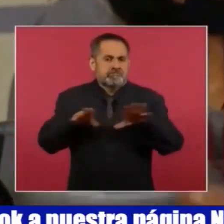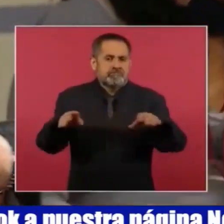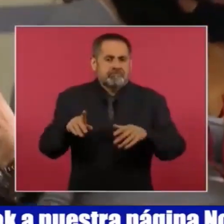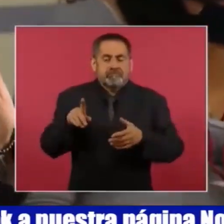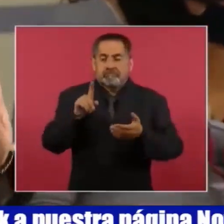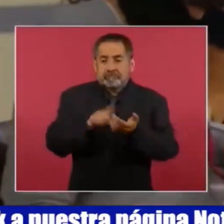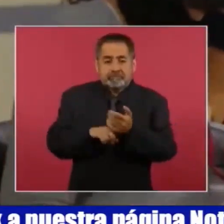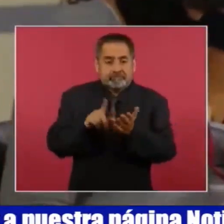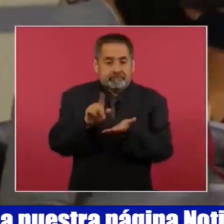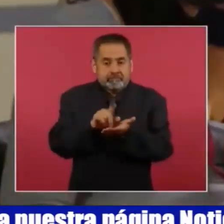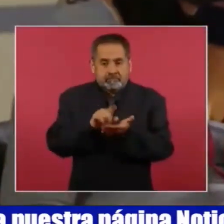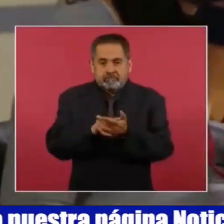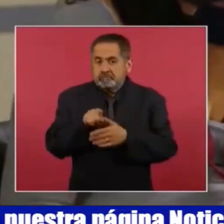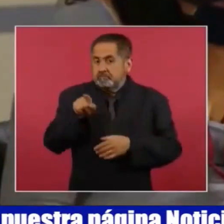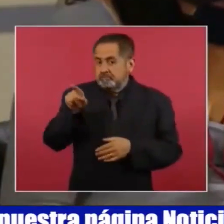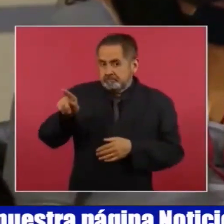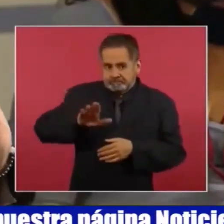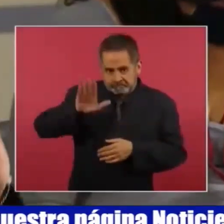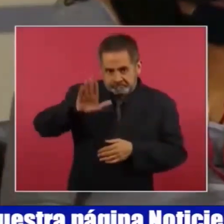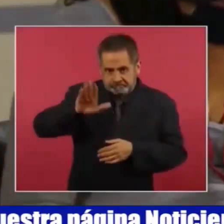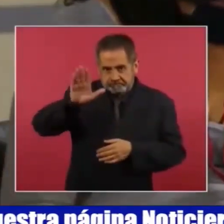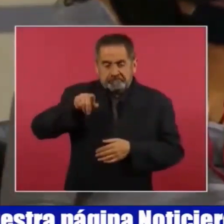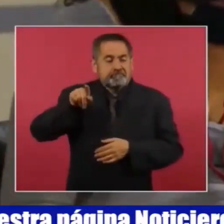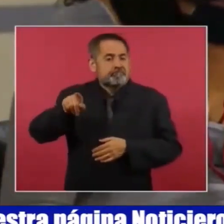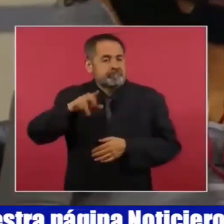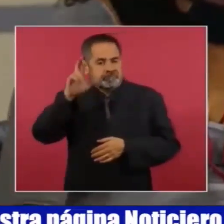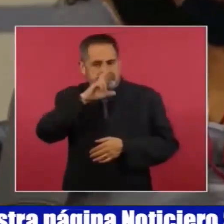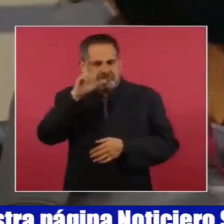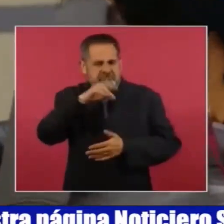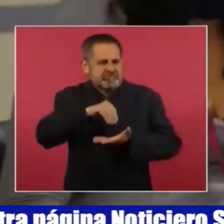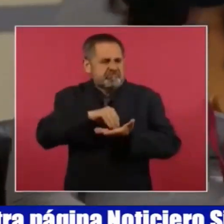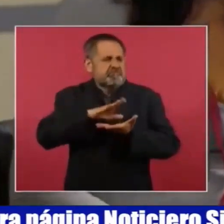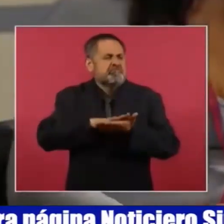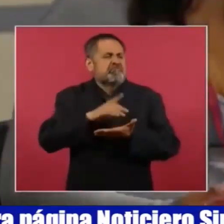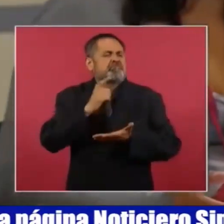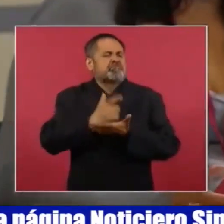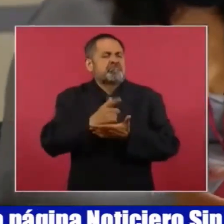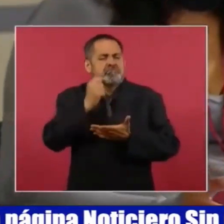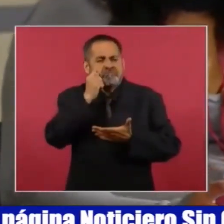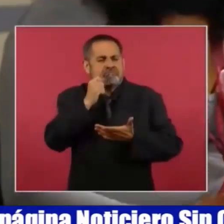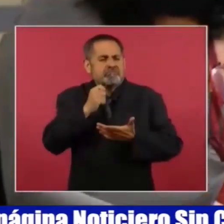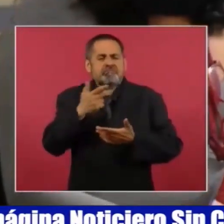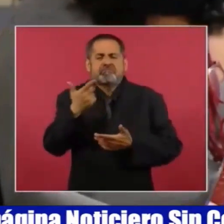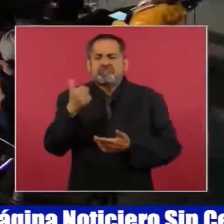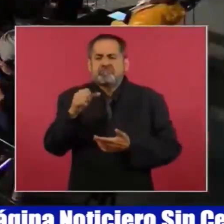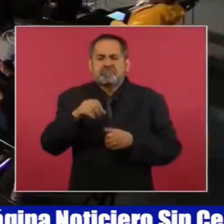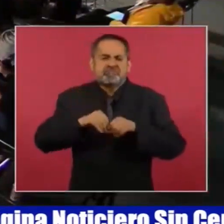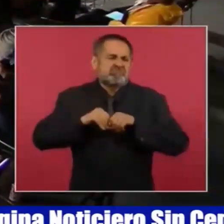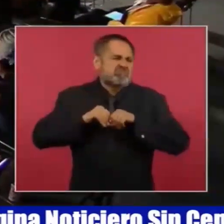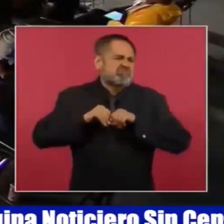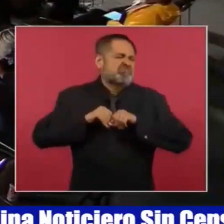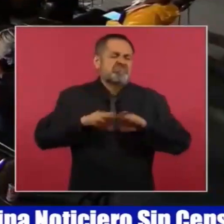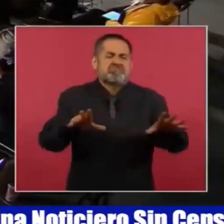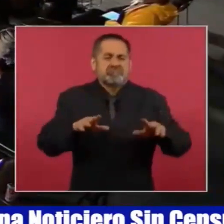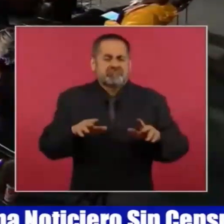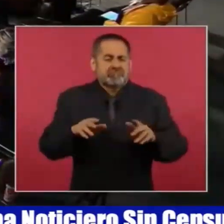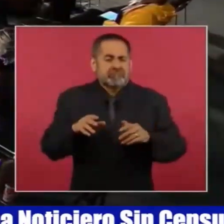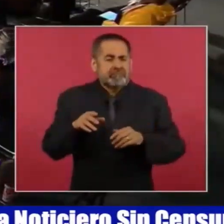Twitter sobre una amenaza apocalíptica sobre respecto al gas en Europa. Este video